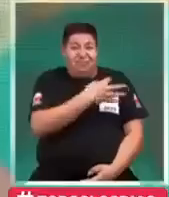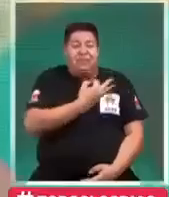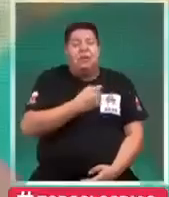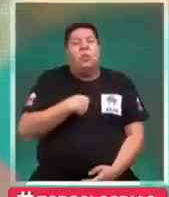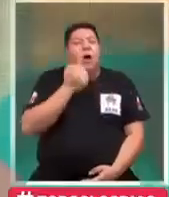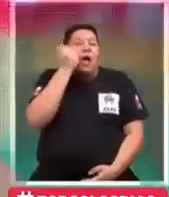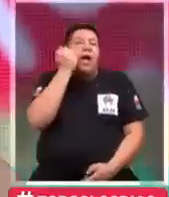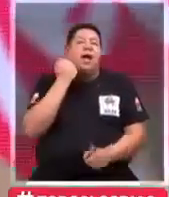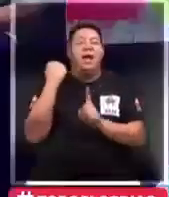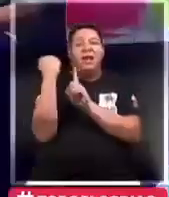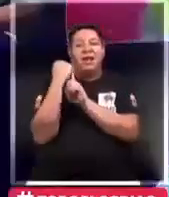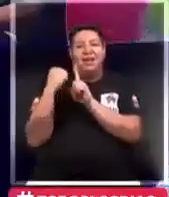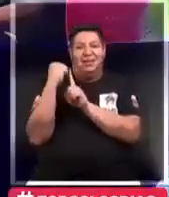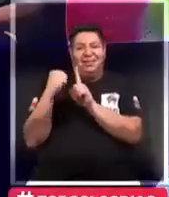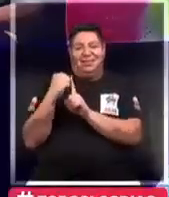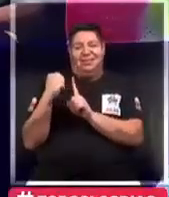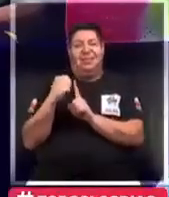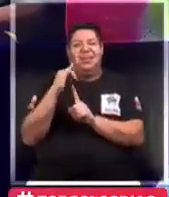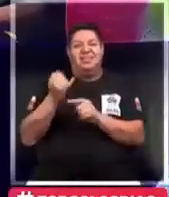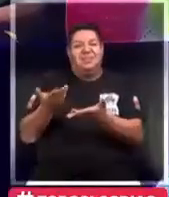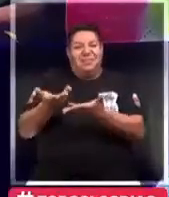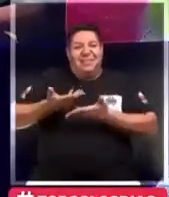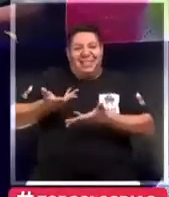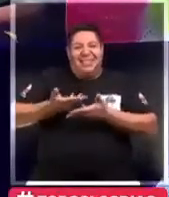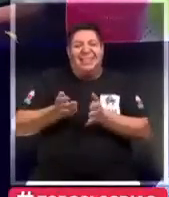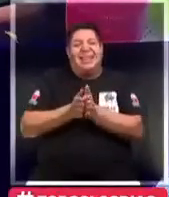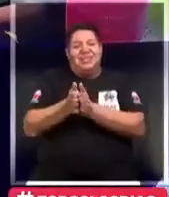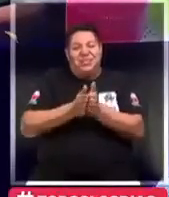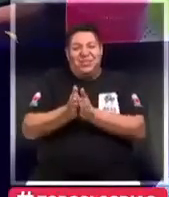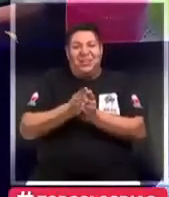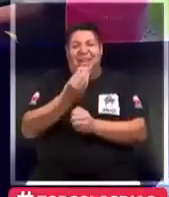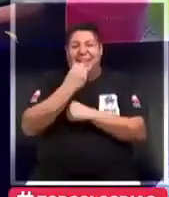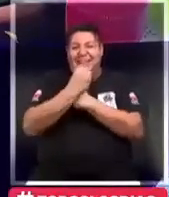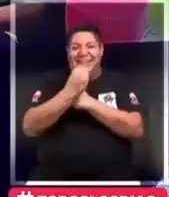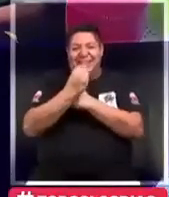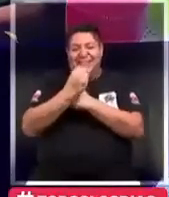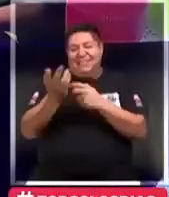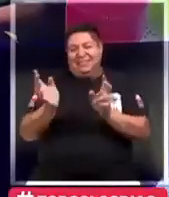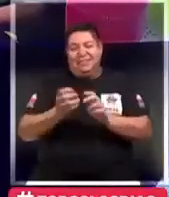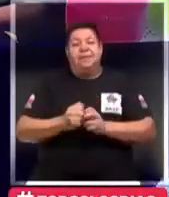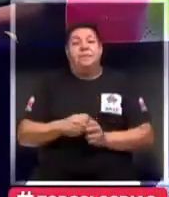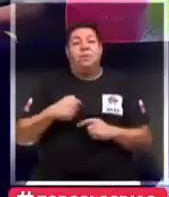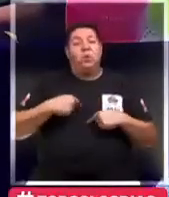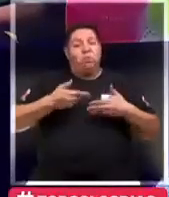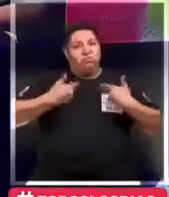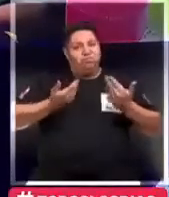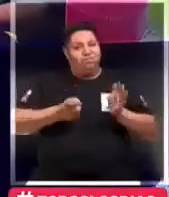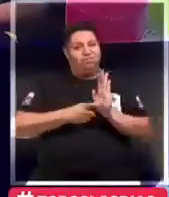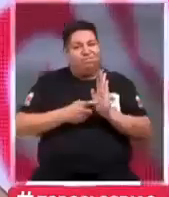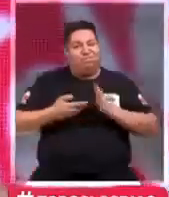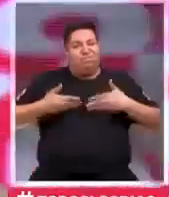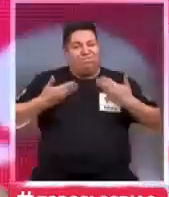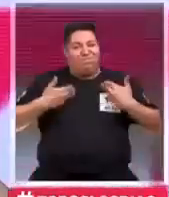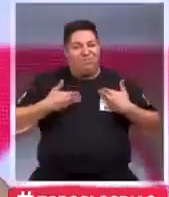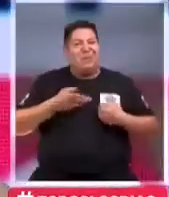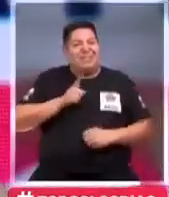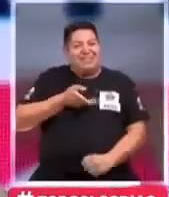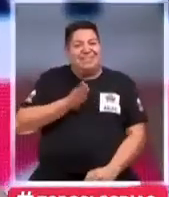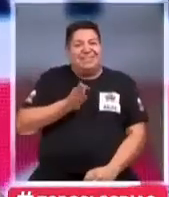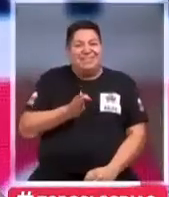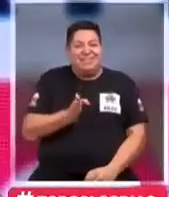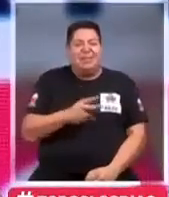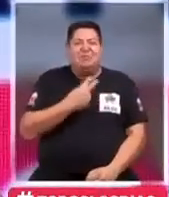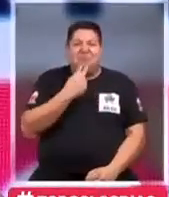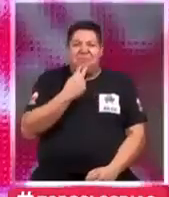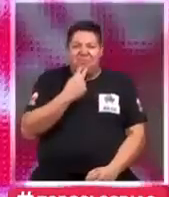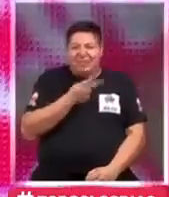así que me llevaban chocolates y todo para que yo me animara y siguiera con mi